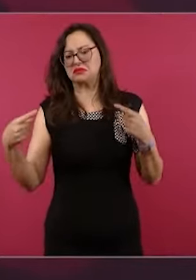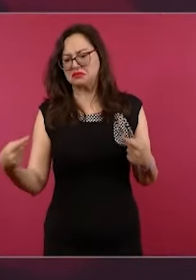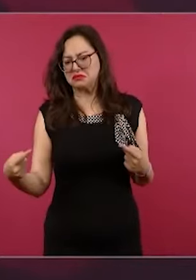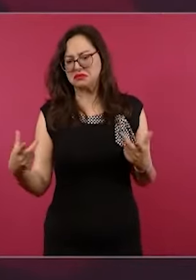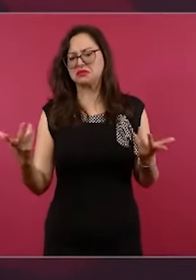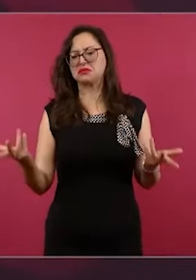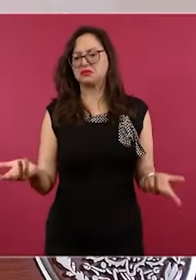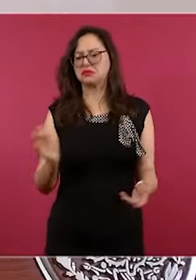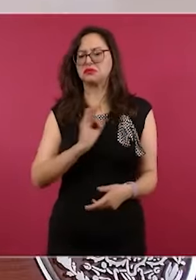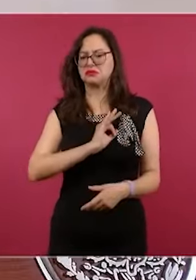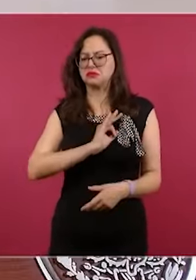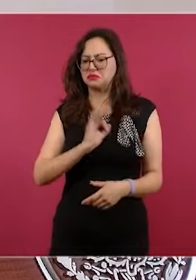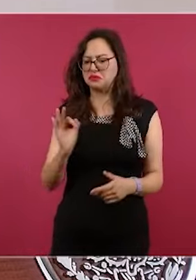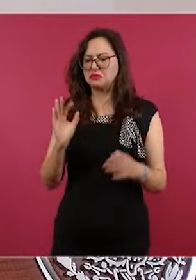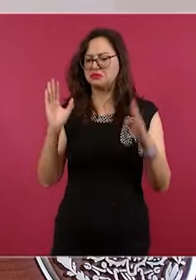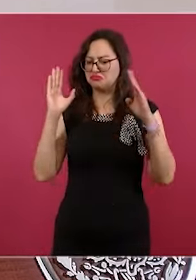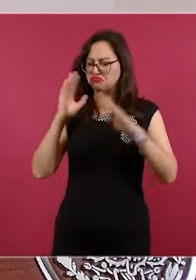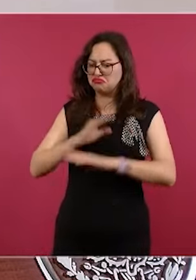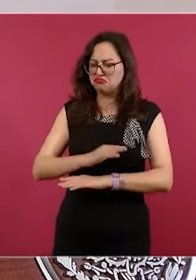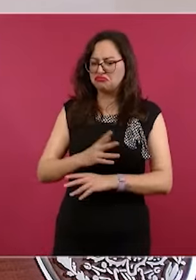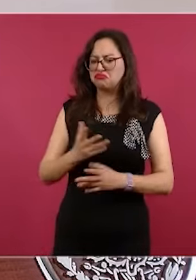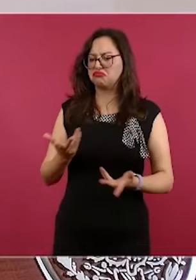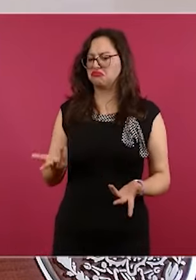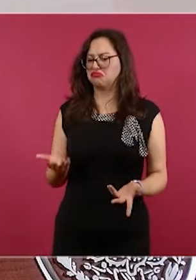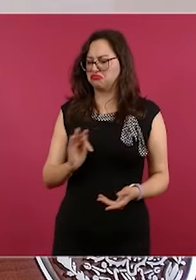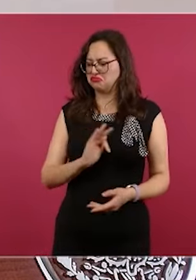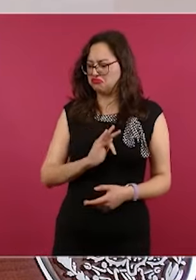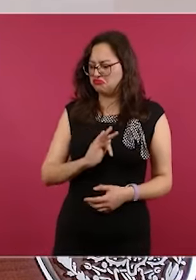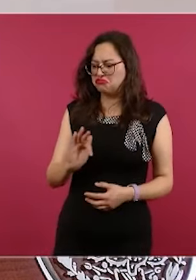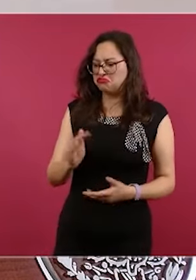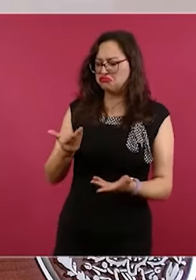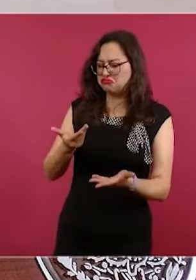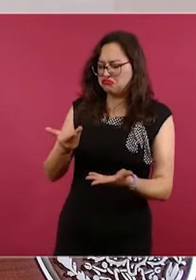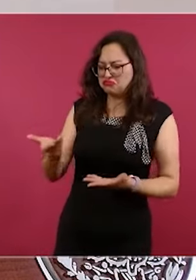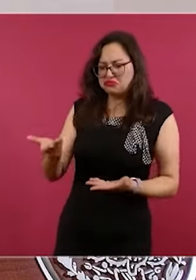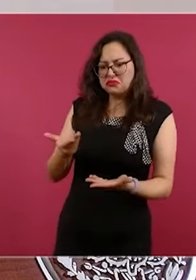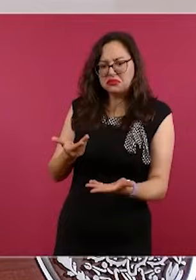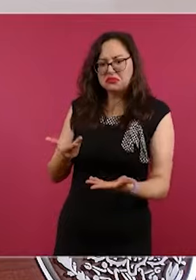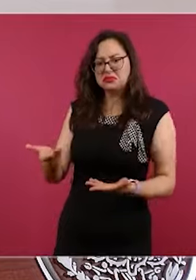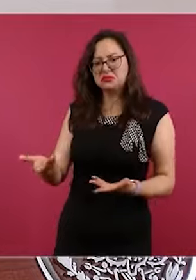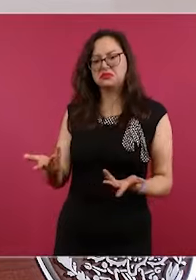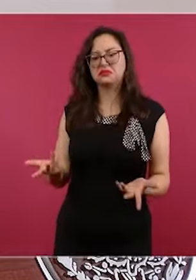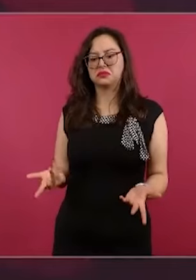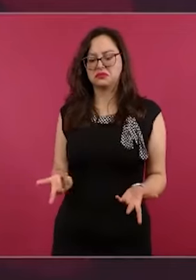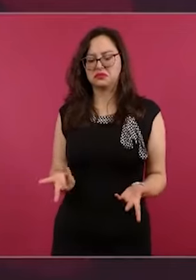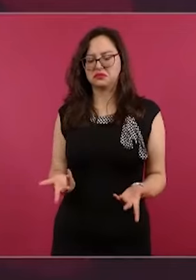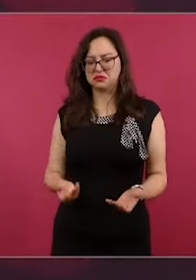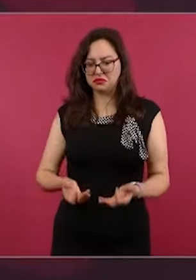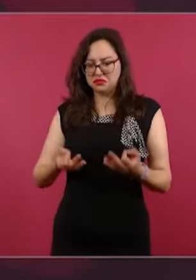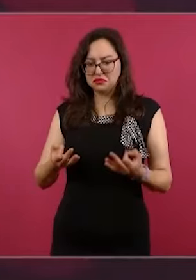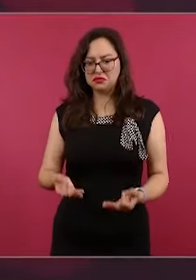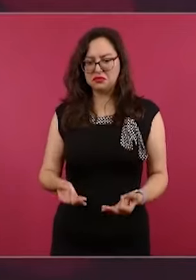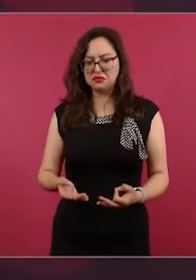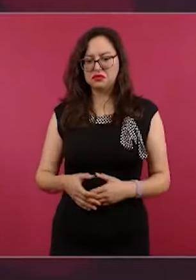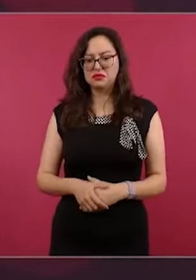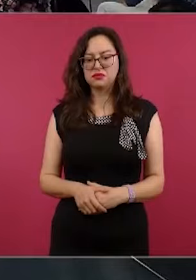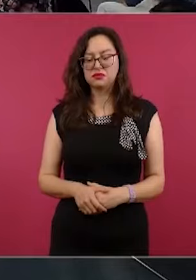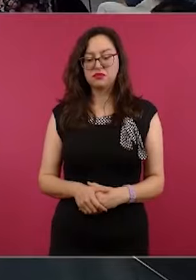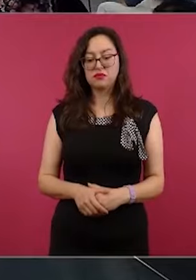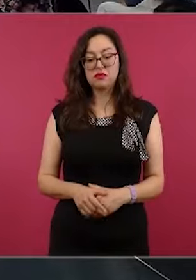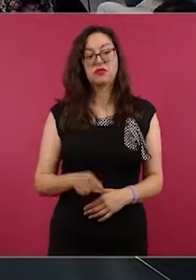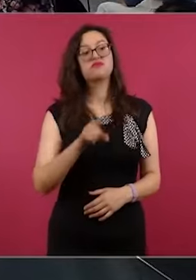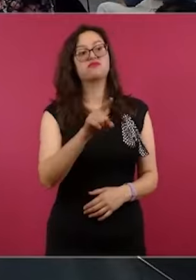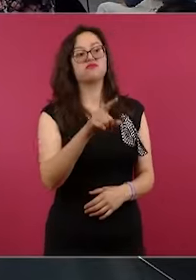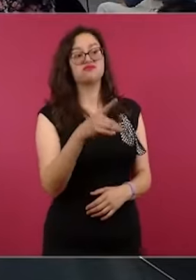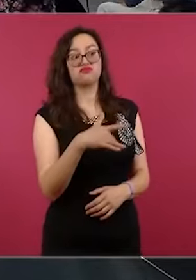Nacional, López Obrador criticó que el CJF dejó entrar una denuncia anónima a la que le dieron celeridad. Dejaron, a diferencia de